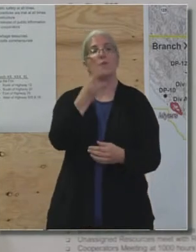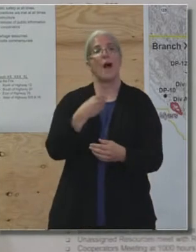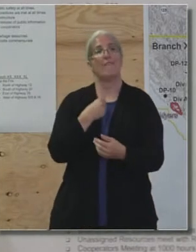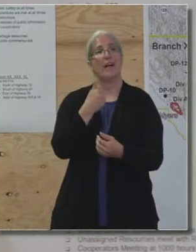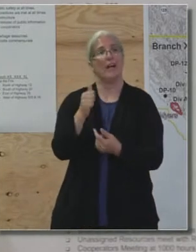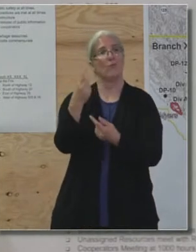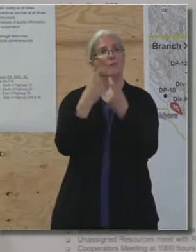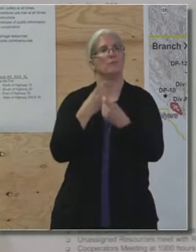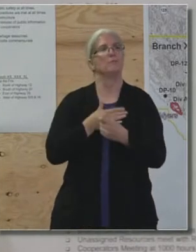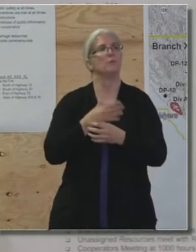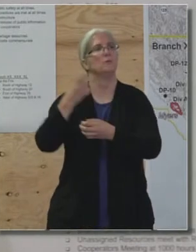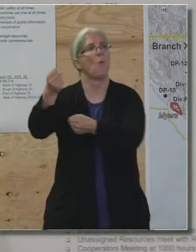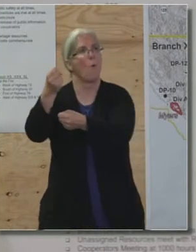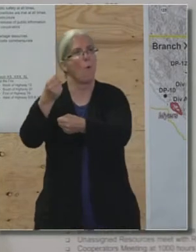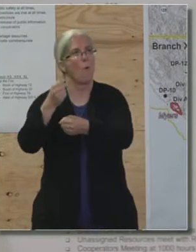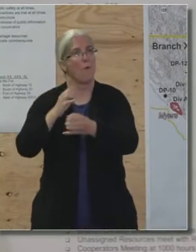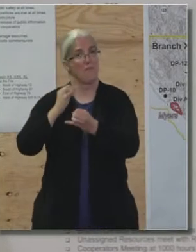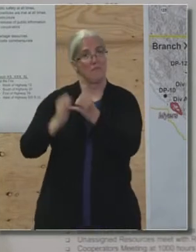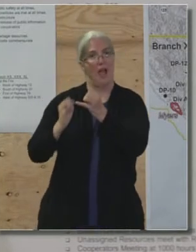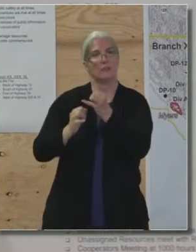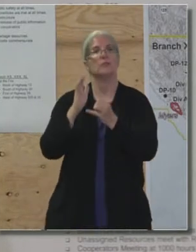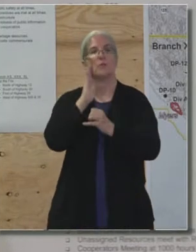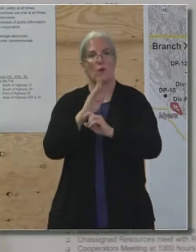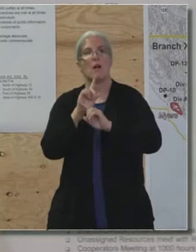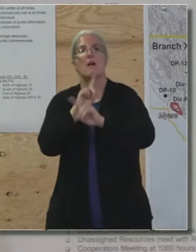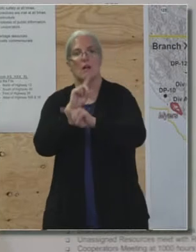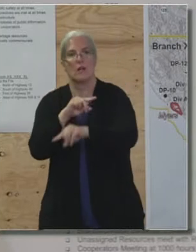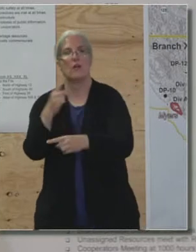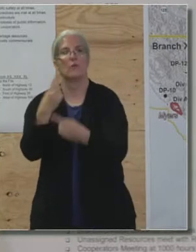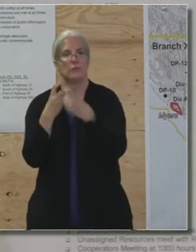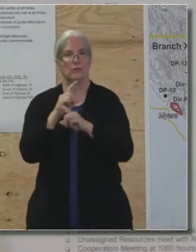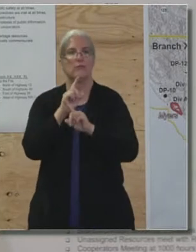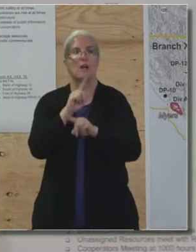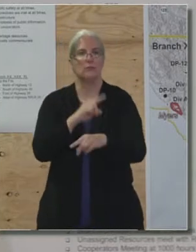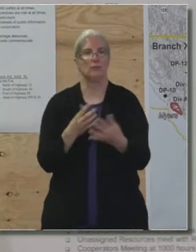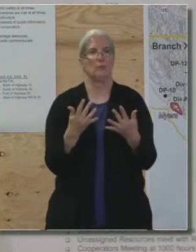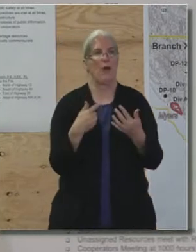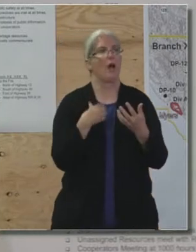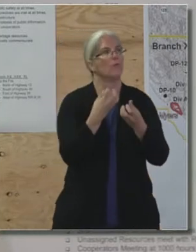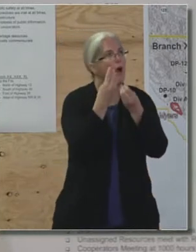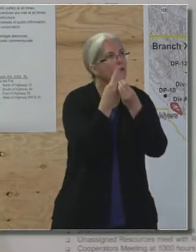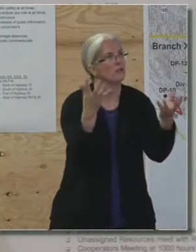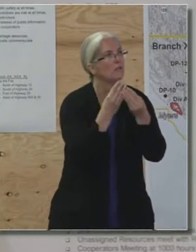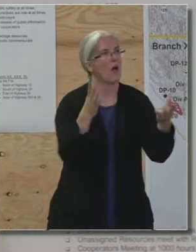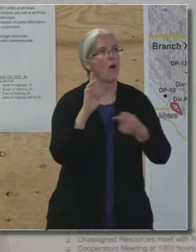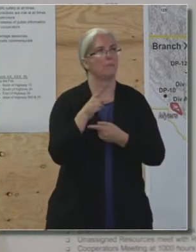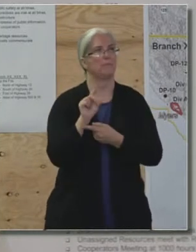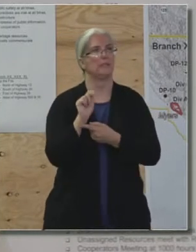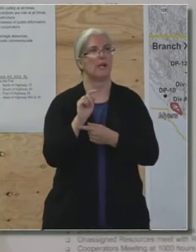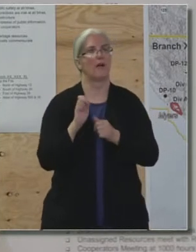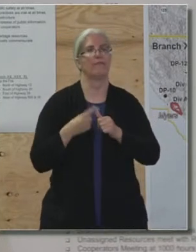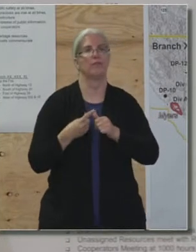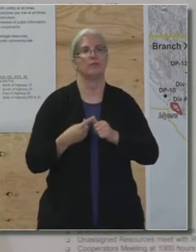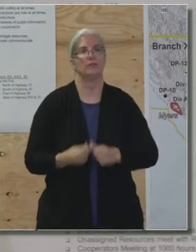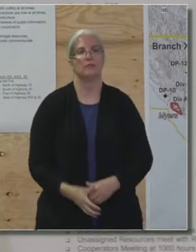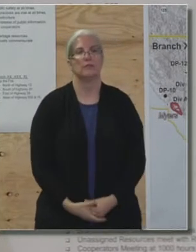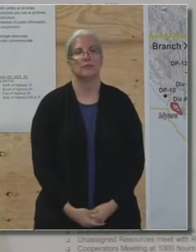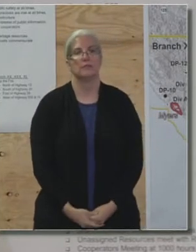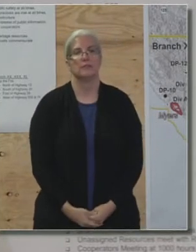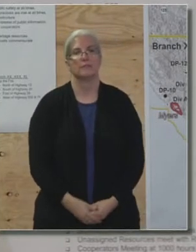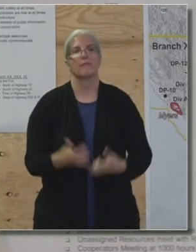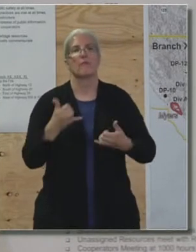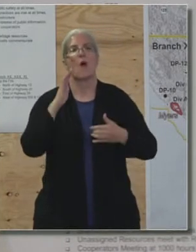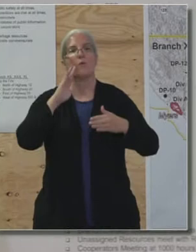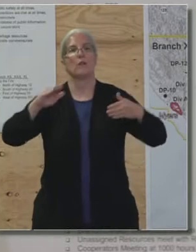incidente por el cual estamos aquí hasta el final de las últimas noticias quiero